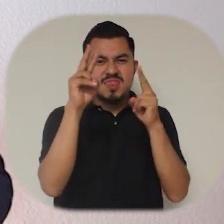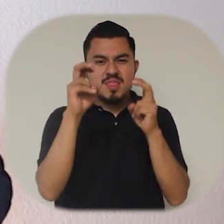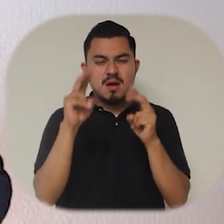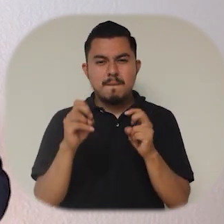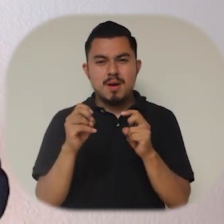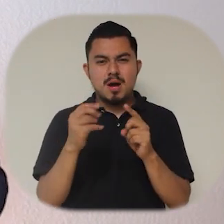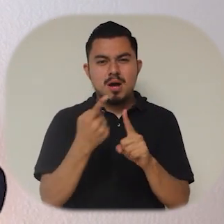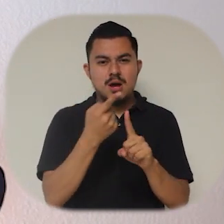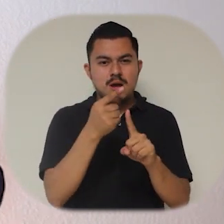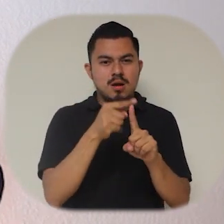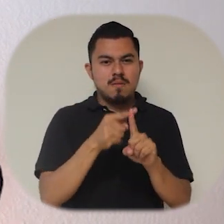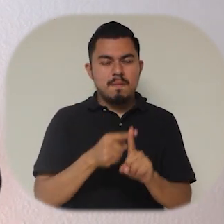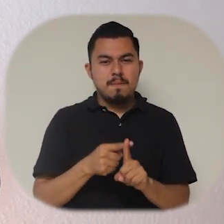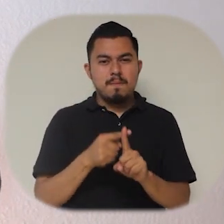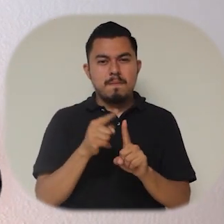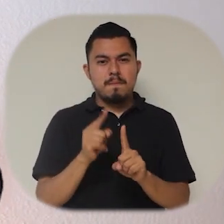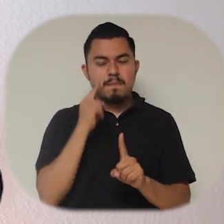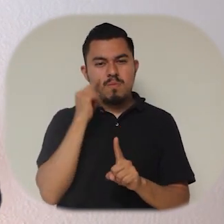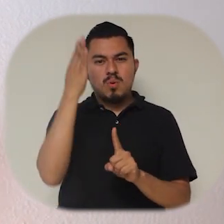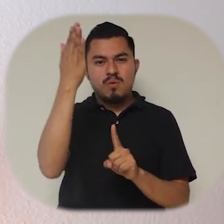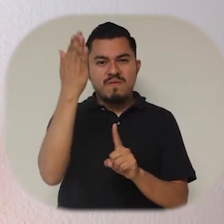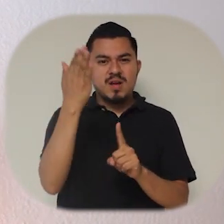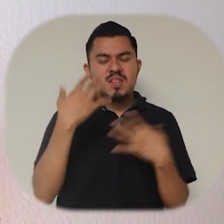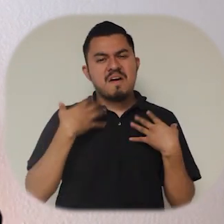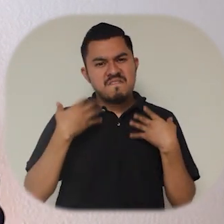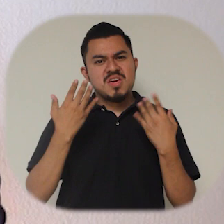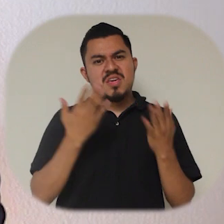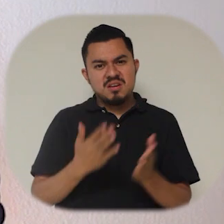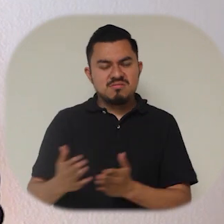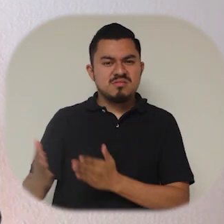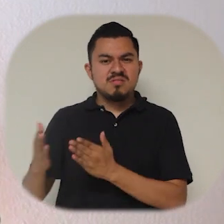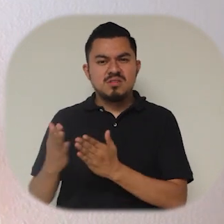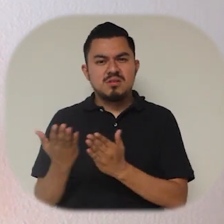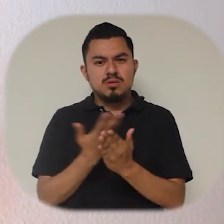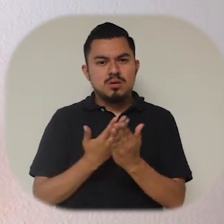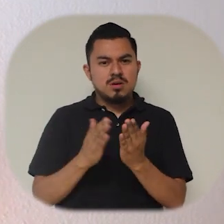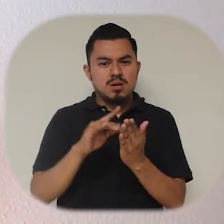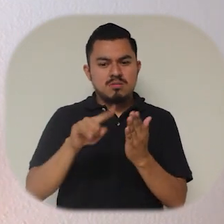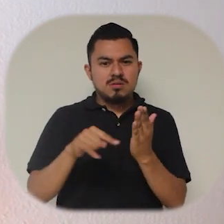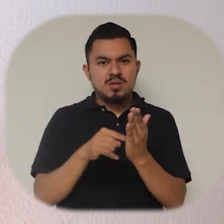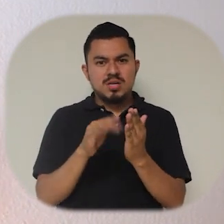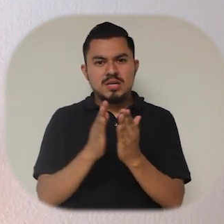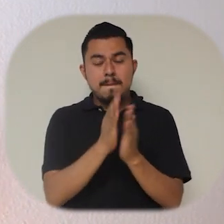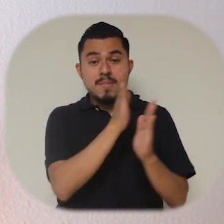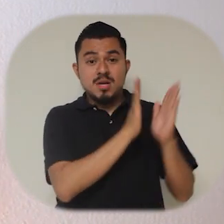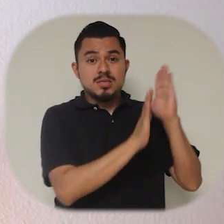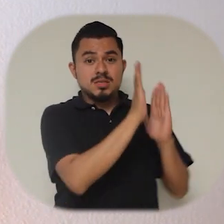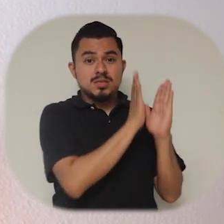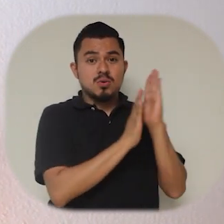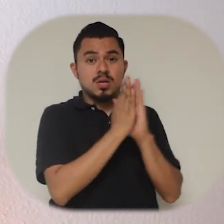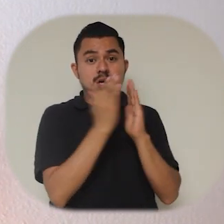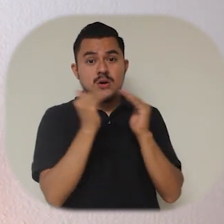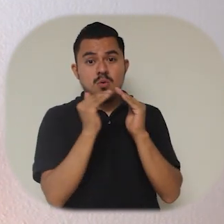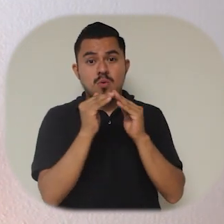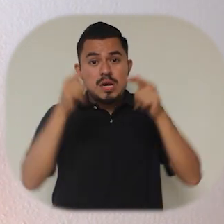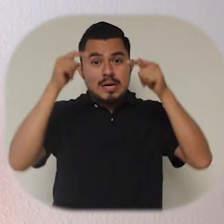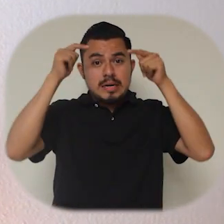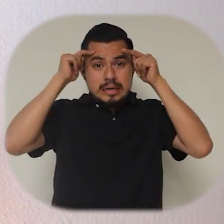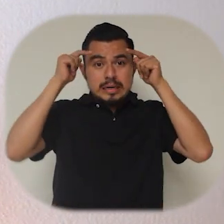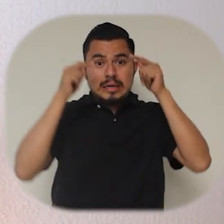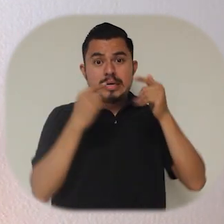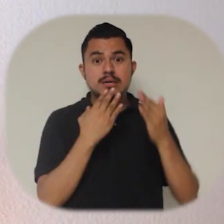Antiguo Testamento se habla de los libros históricos y se habla mayormente de los reyes de Israel. Siempre